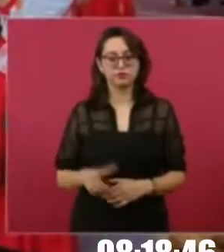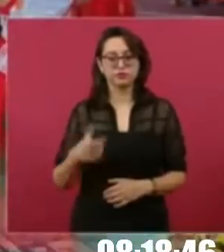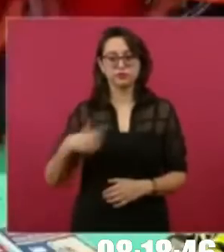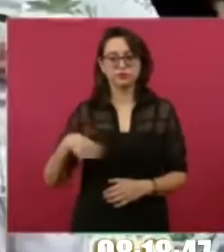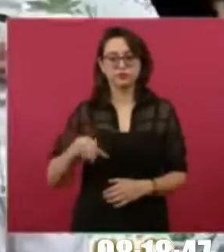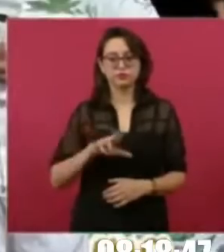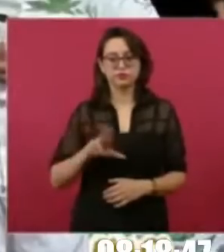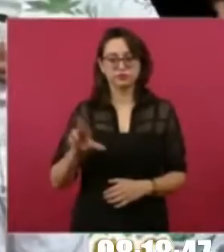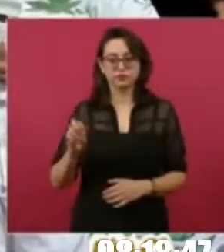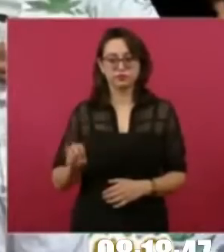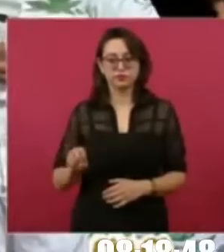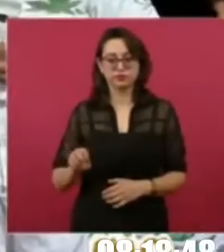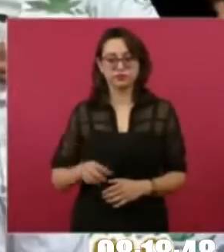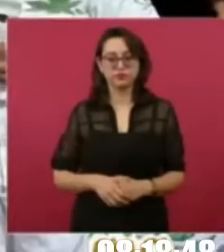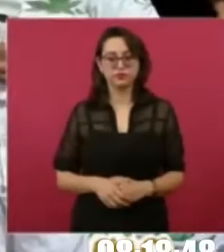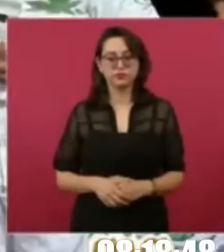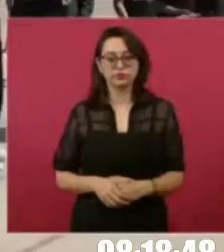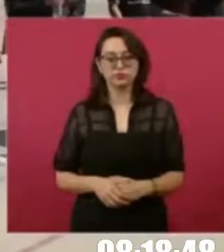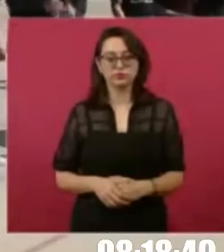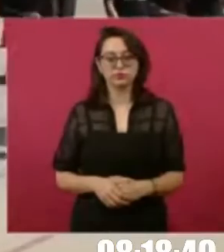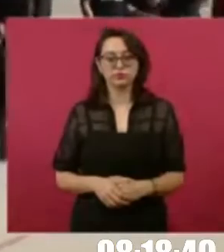Quintana Roo